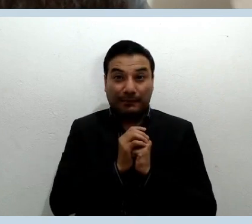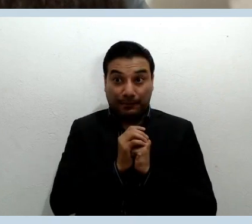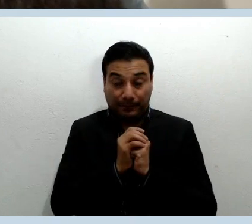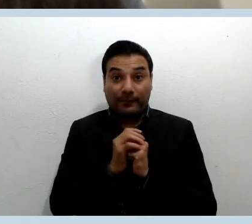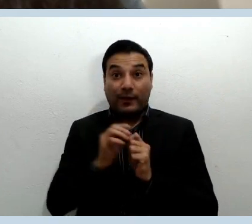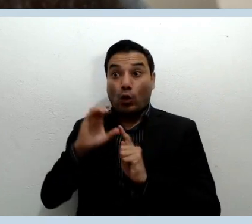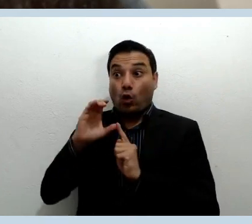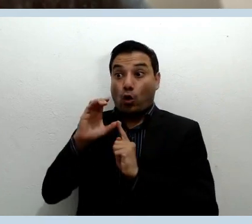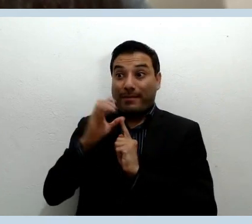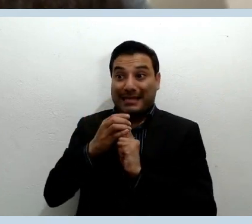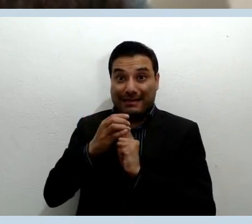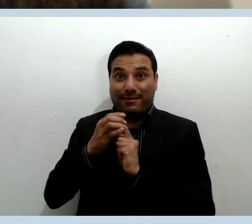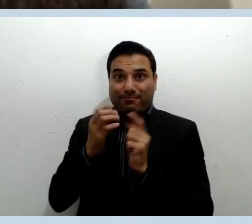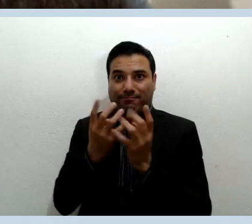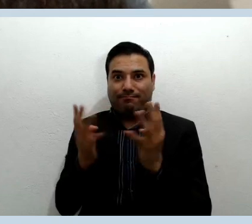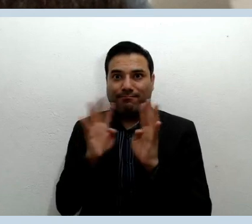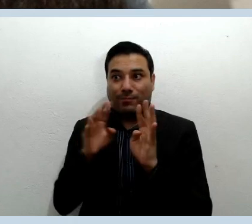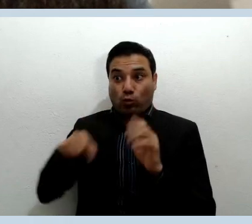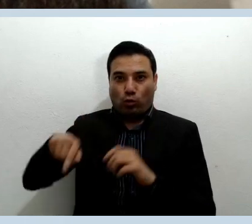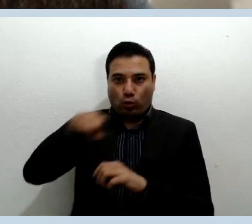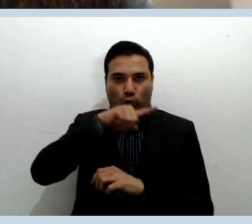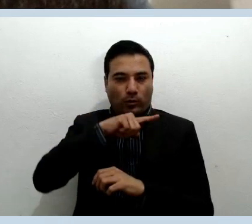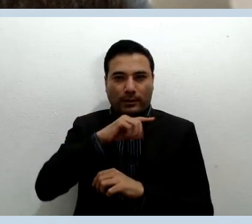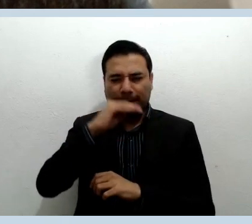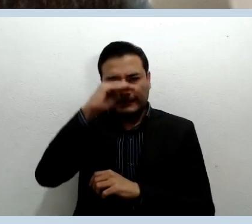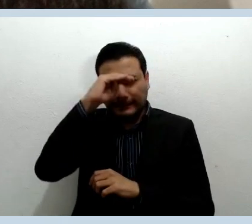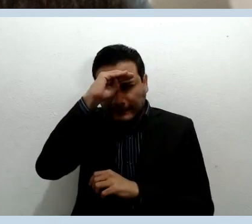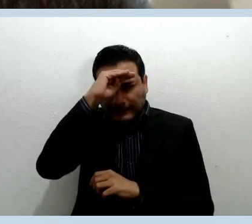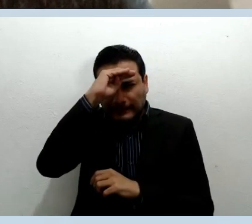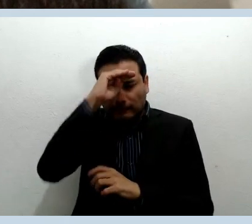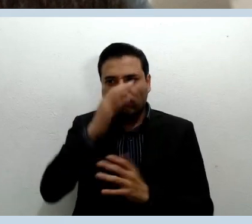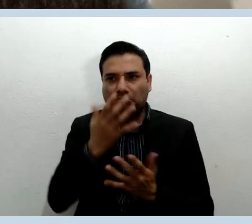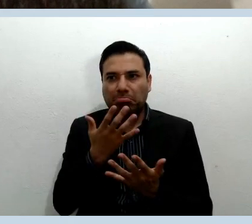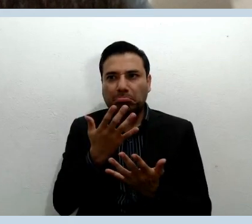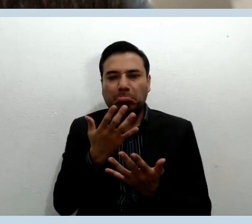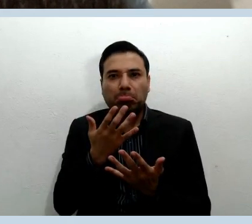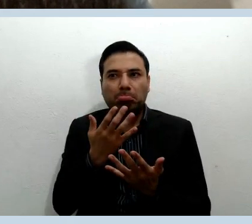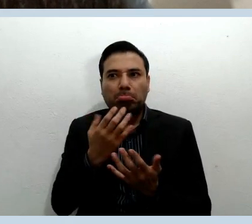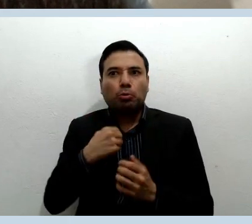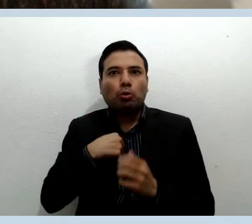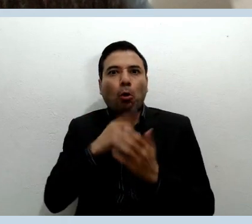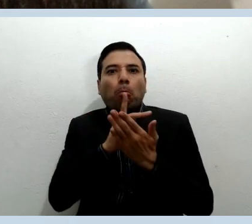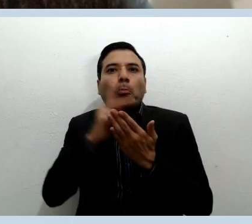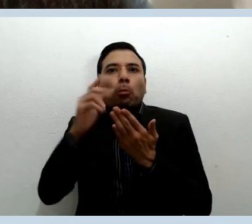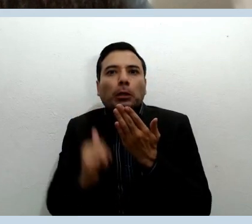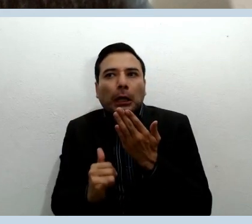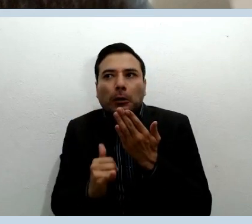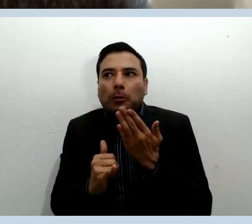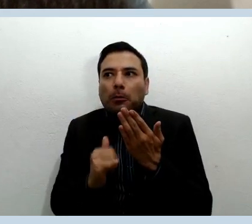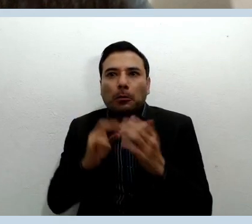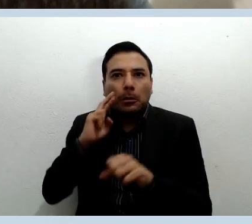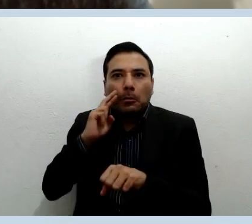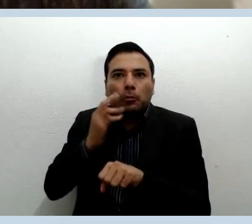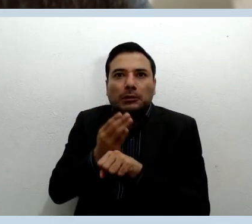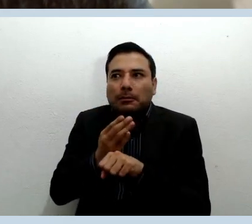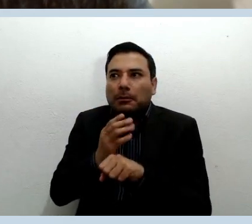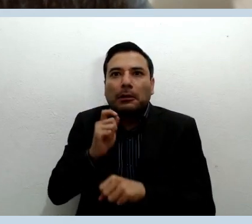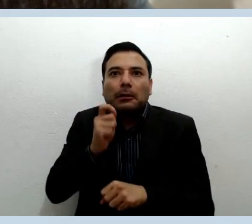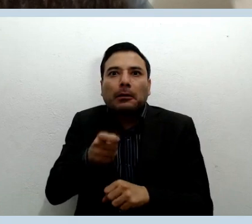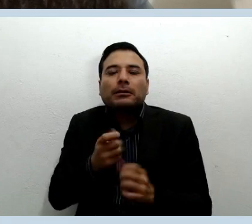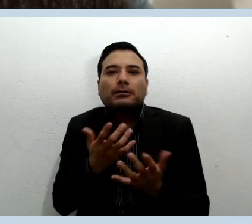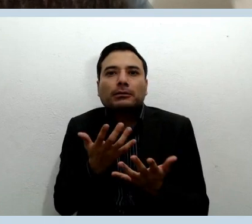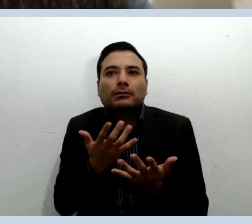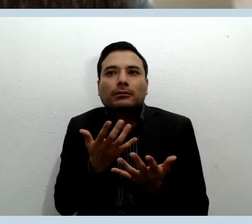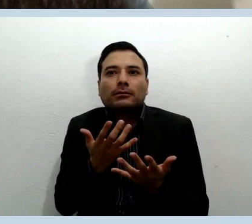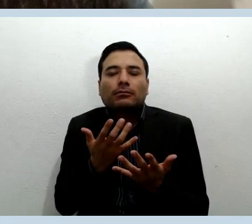comitiva nos reflexionamos cuál era nuestro papel dentro de ese proyecto que estábamos conformando y qu estábamos